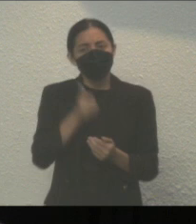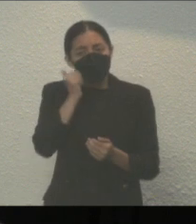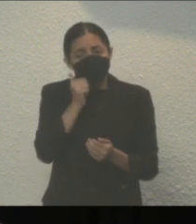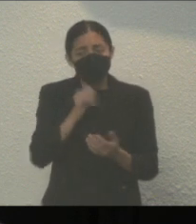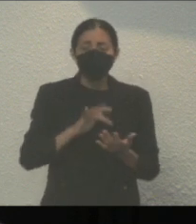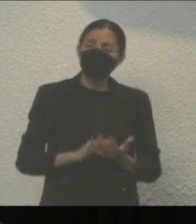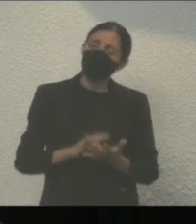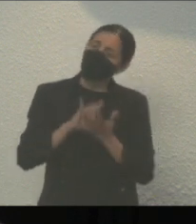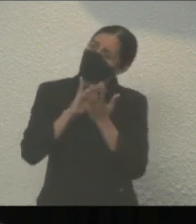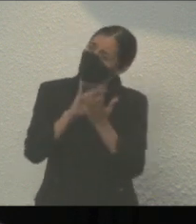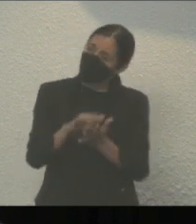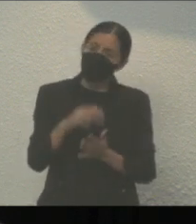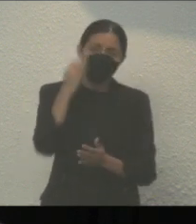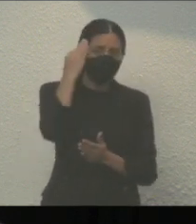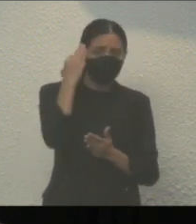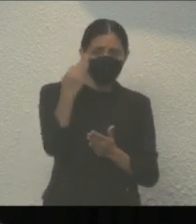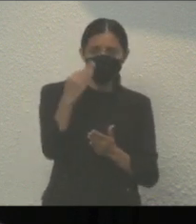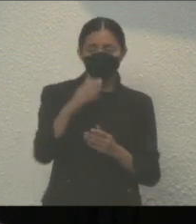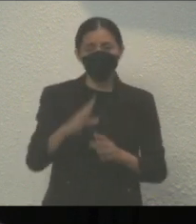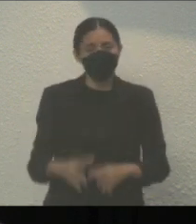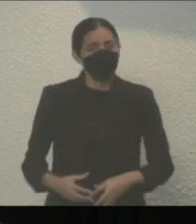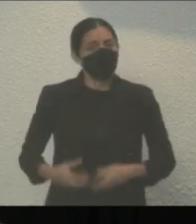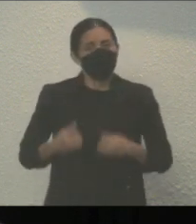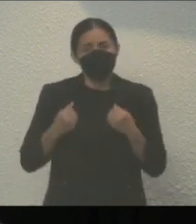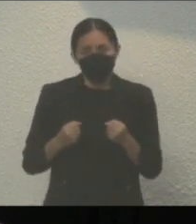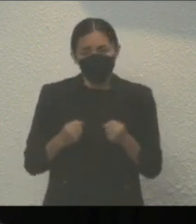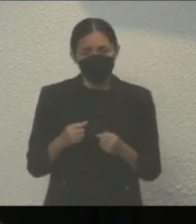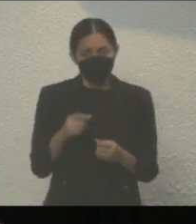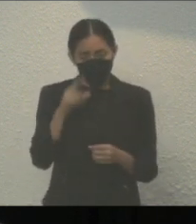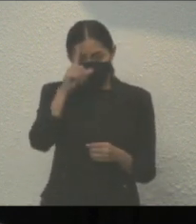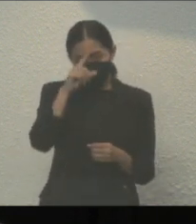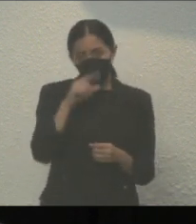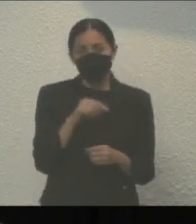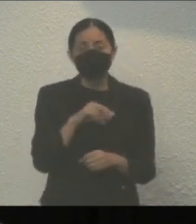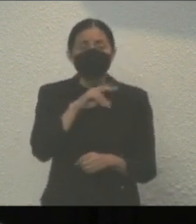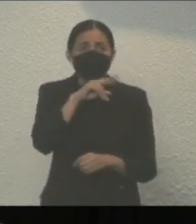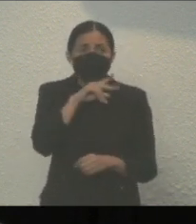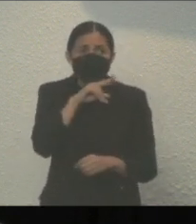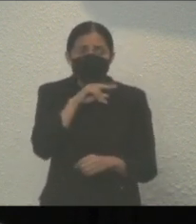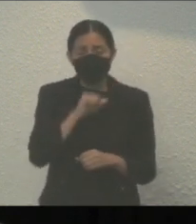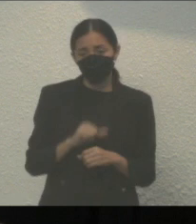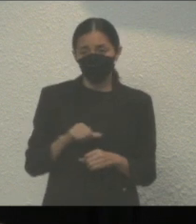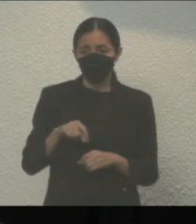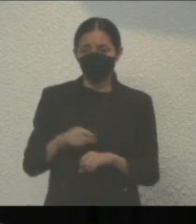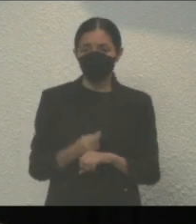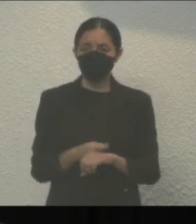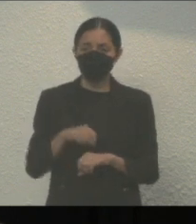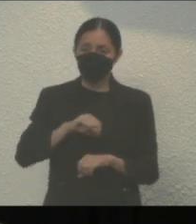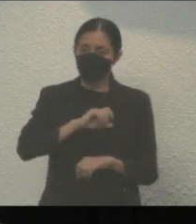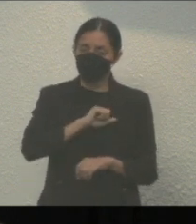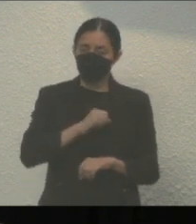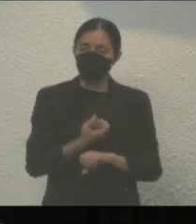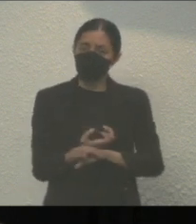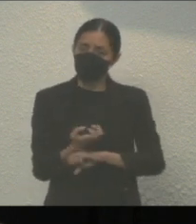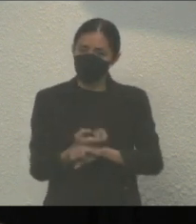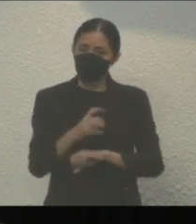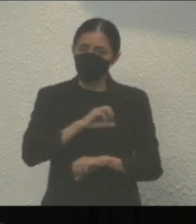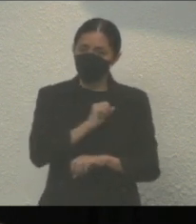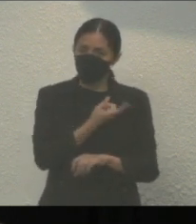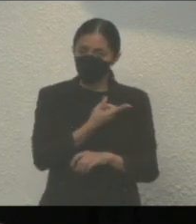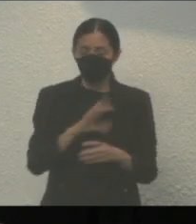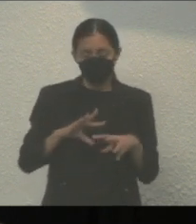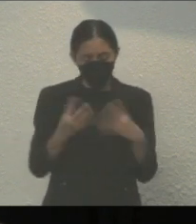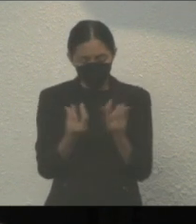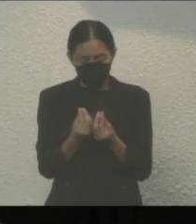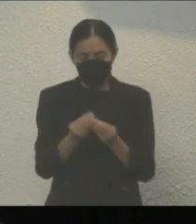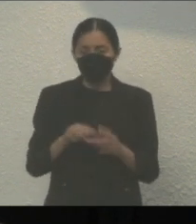siempre, por el tiempo, el esfuerzo y preocupación hacia los servicios estatales de salud y hacia todos los que conformamos